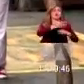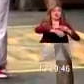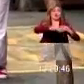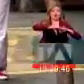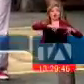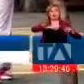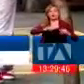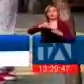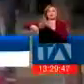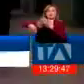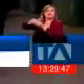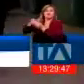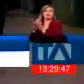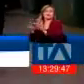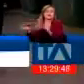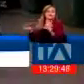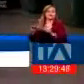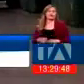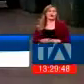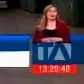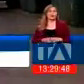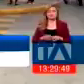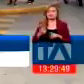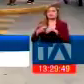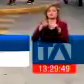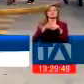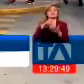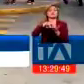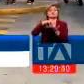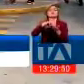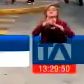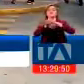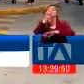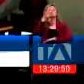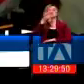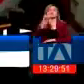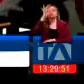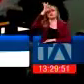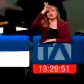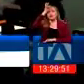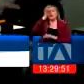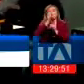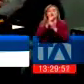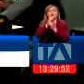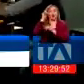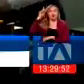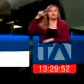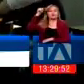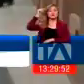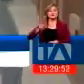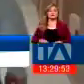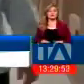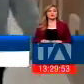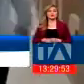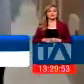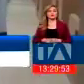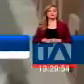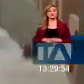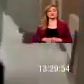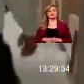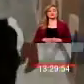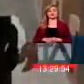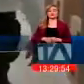se habrían cometido en 20 de las 24 provincias del país, especialmente en hospitales y en entidades estatales y seccionales. Para la Fuerza de